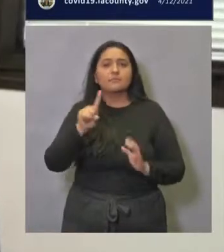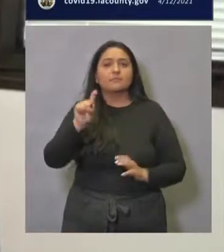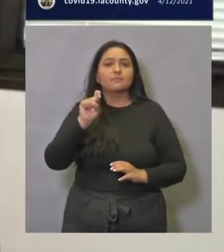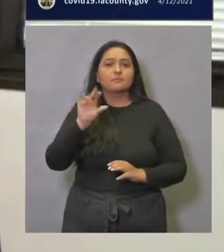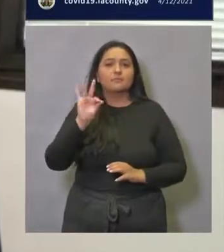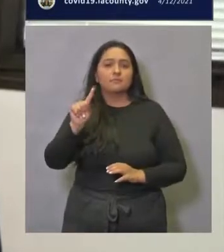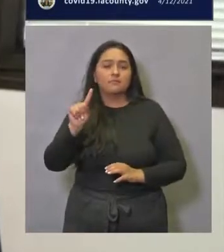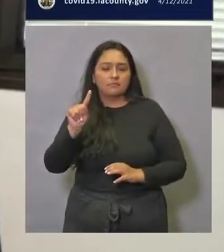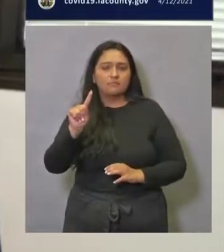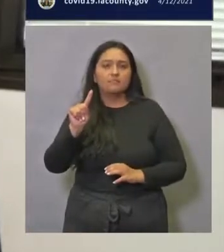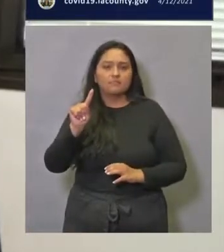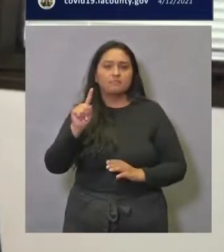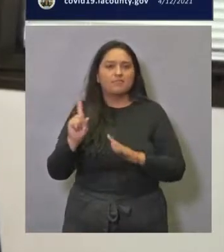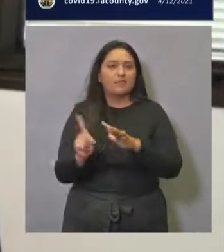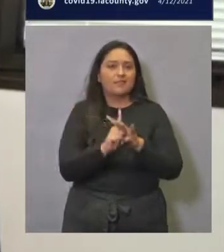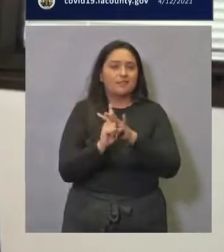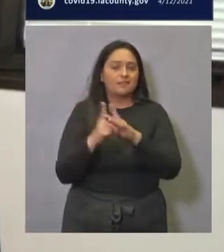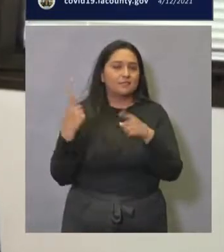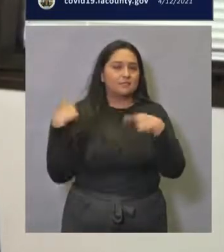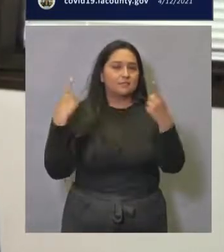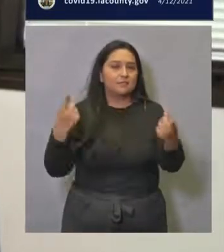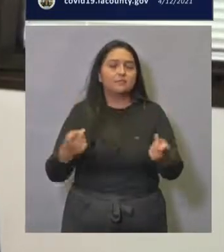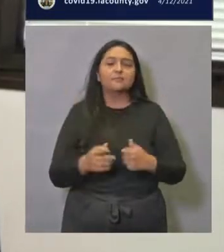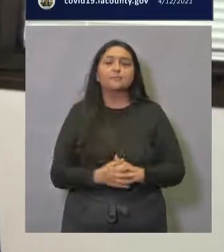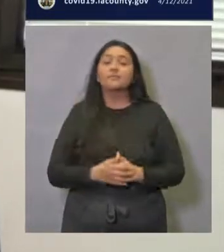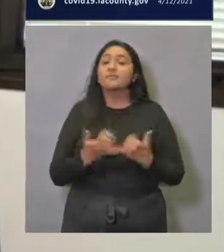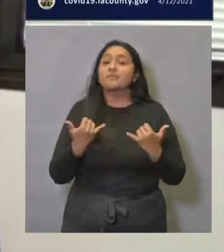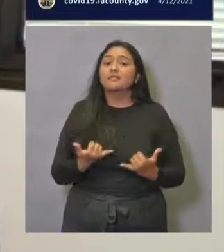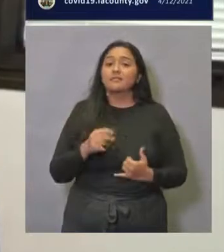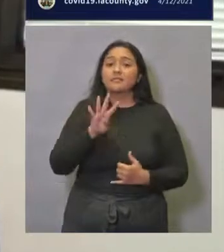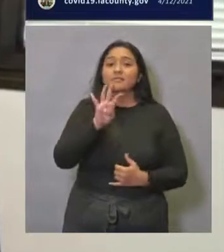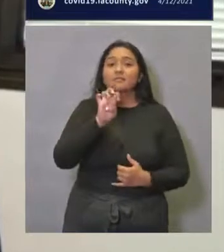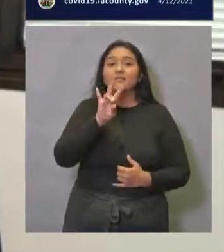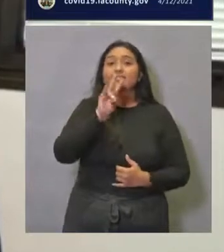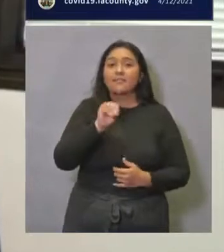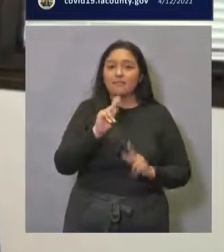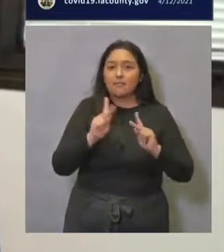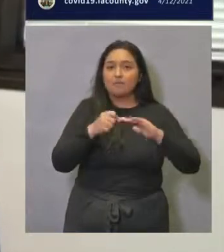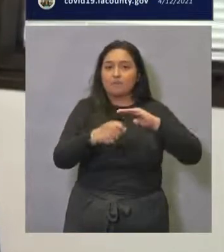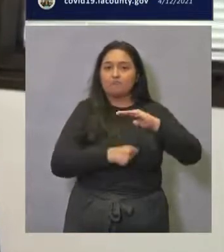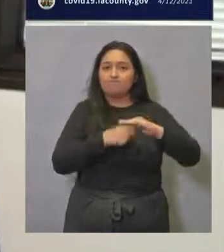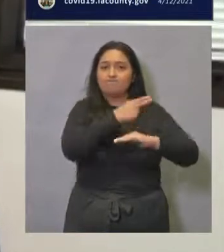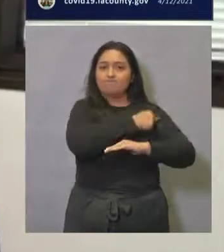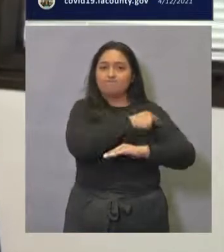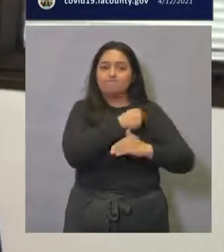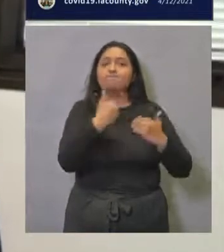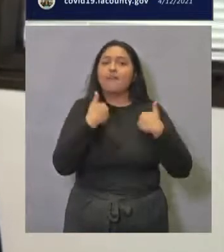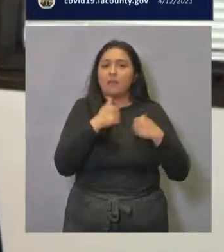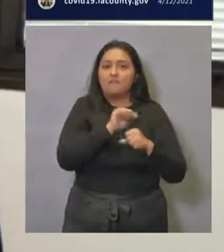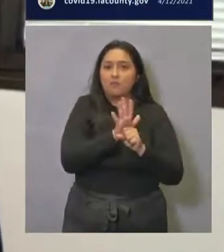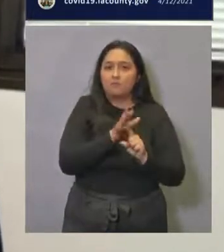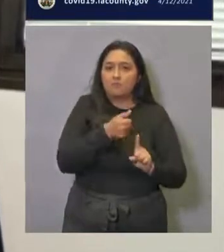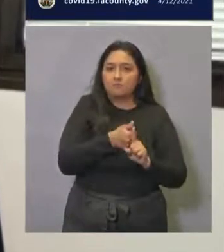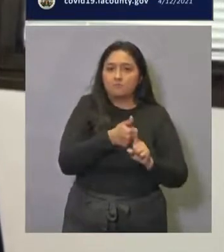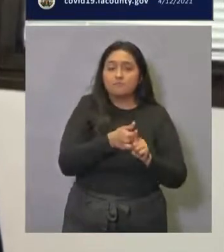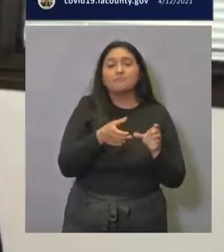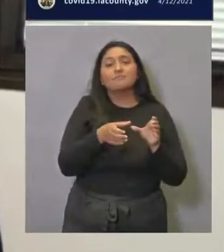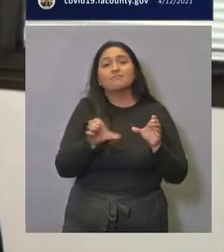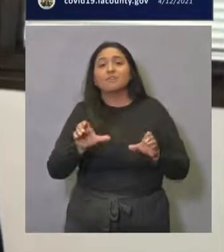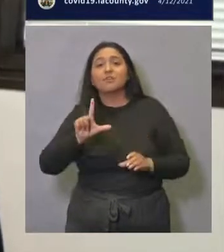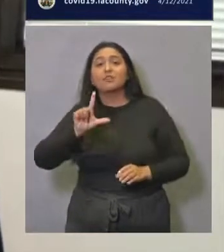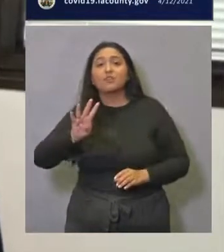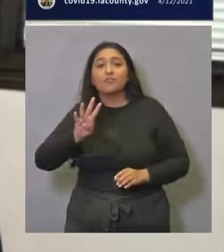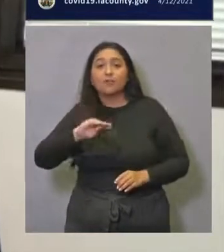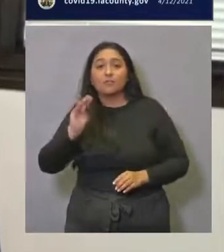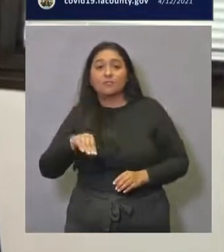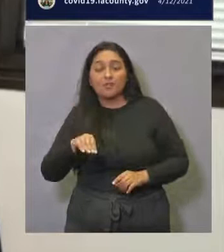1,226,191. Actualmente hay 470 personas hospitalizadas con COVID-19 y el 24% de